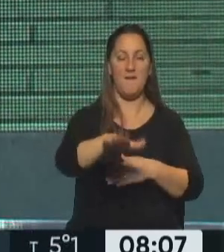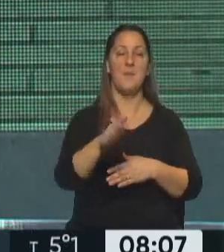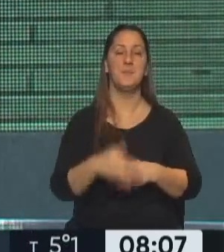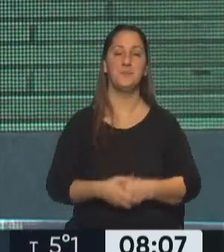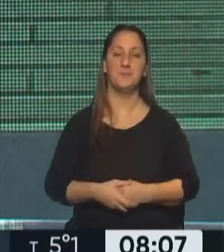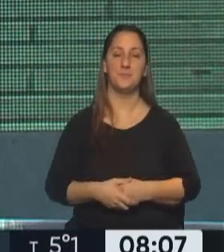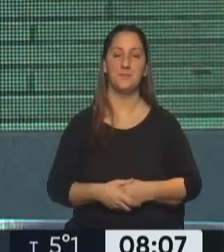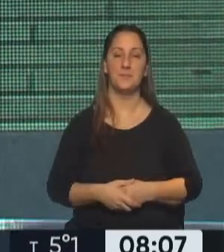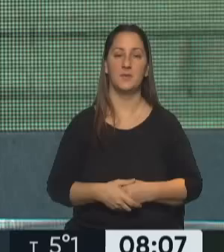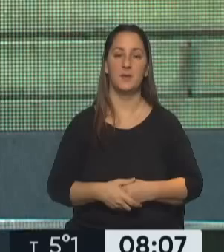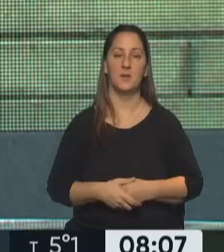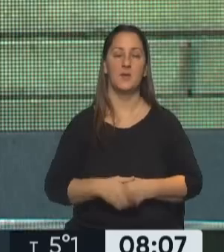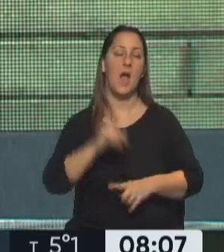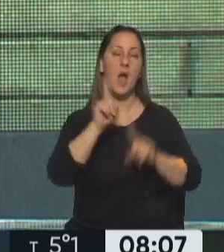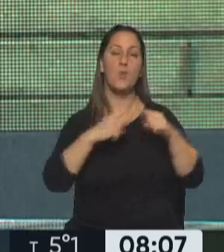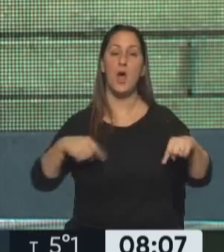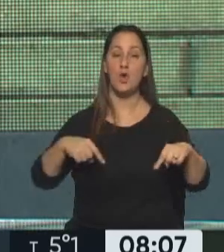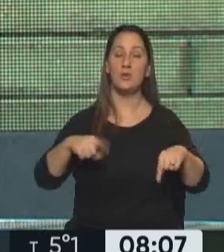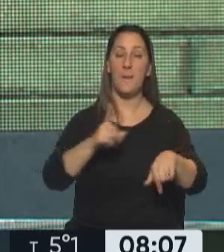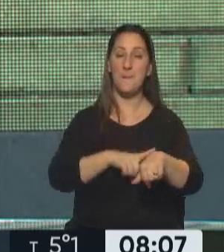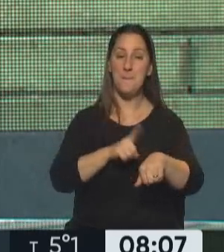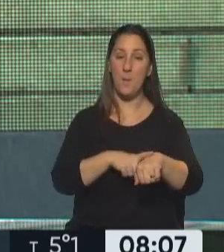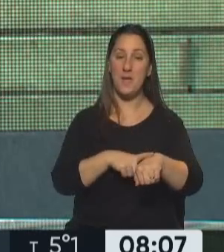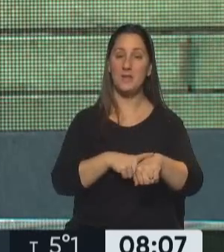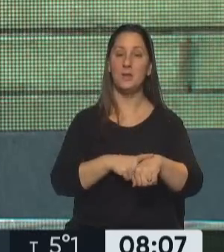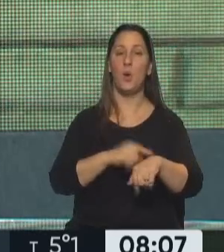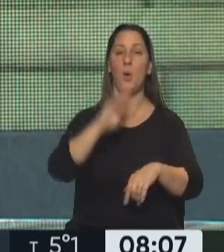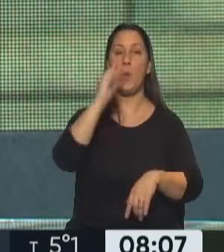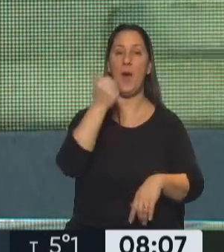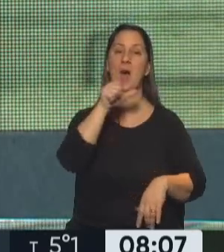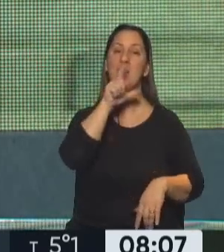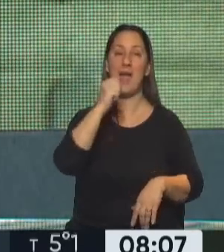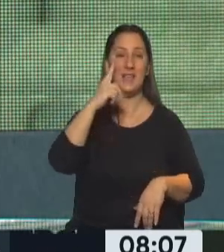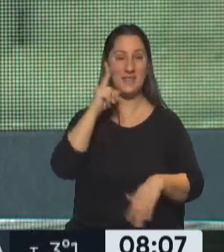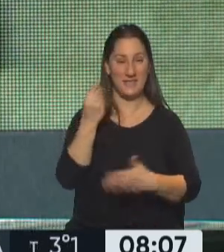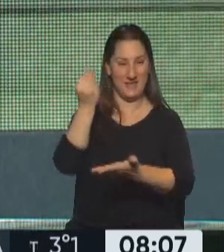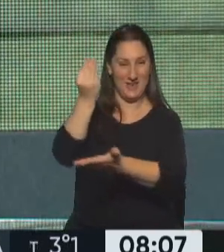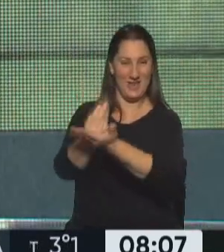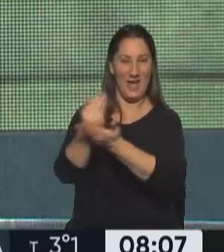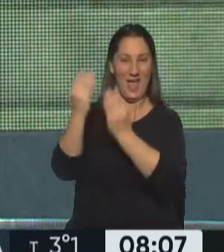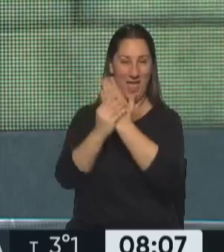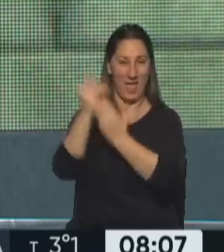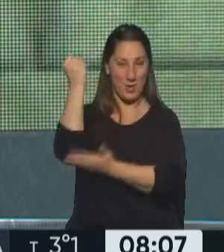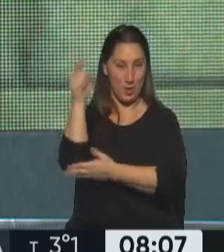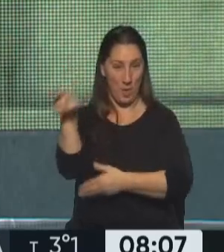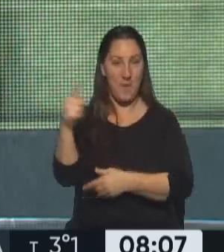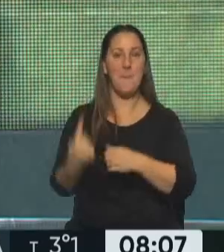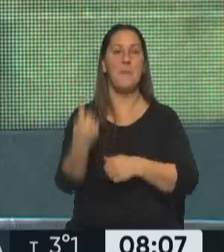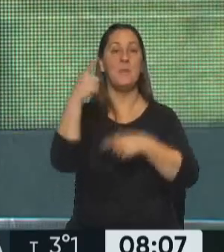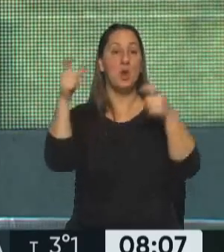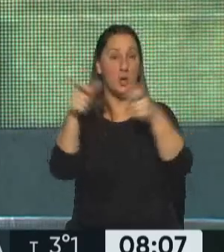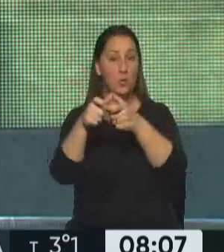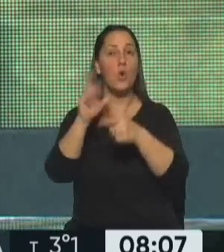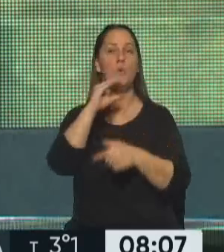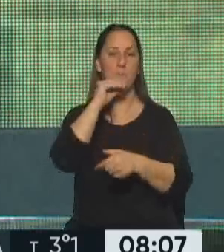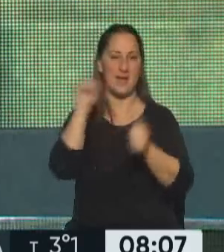agenda, que la primera imagen apenas asumió Silvina Batakis en el Ministerio de Economía. Una de las primeras reuniones que tuvo fue con Sergio